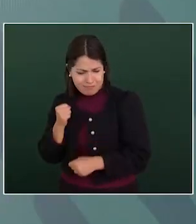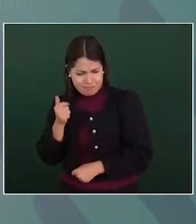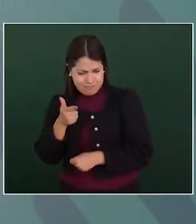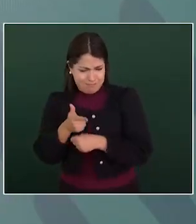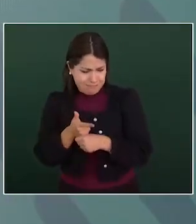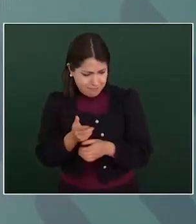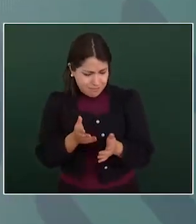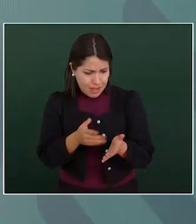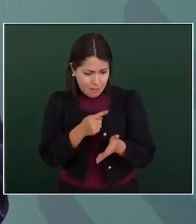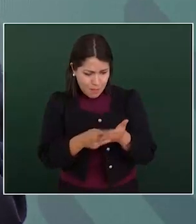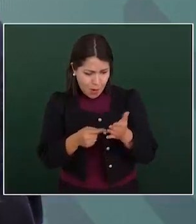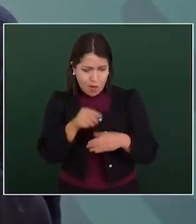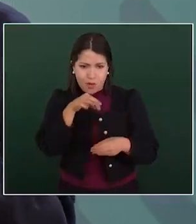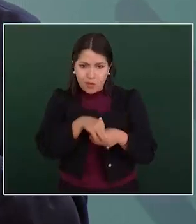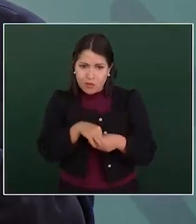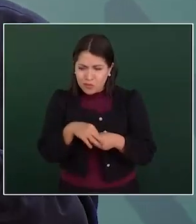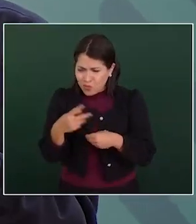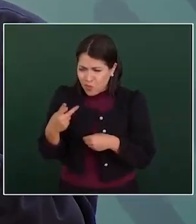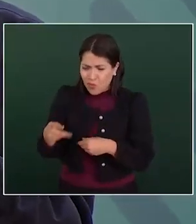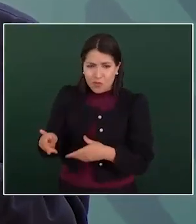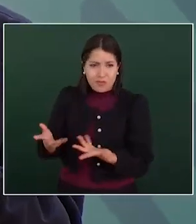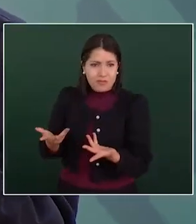aplicaban lo que